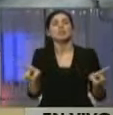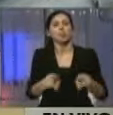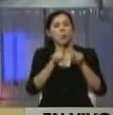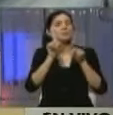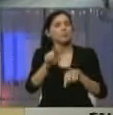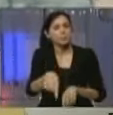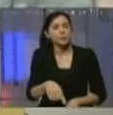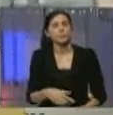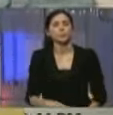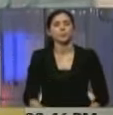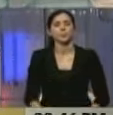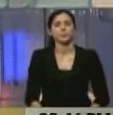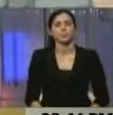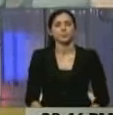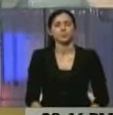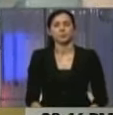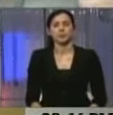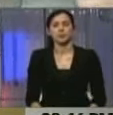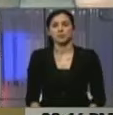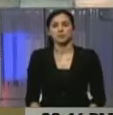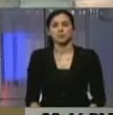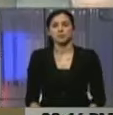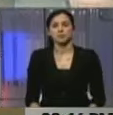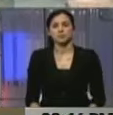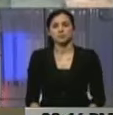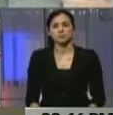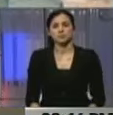Igualmente, hemos estado